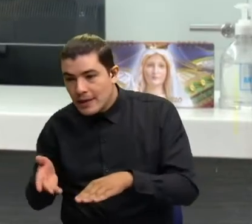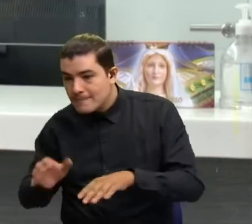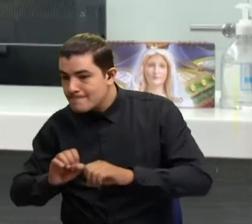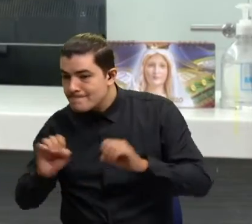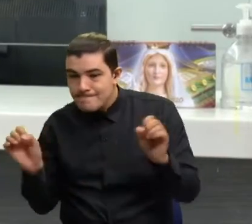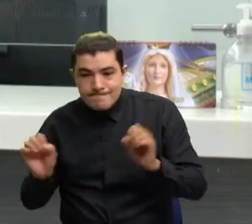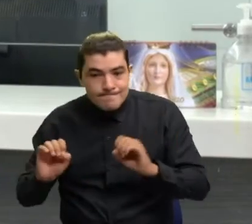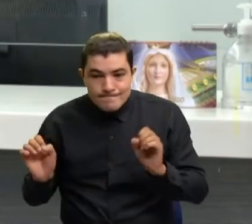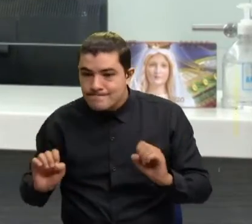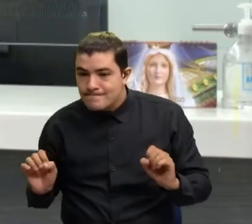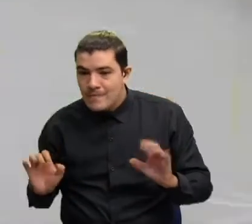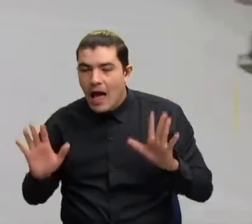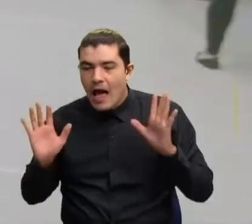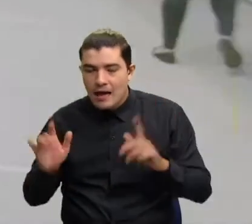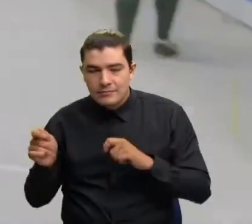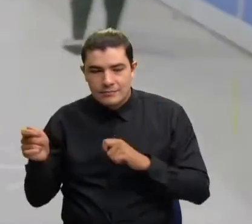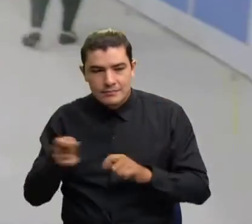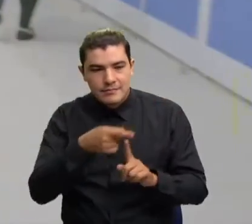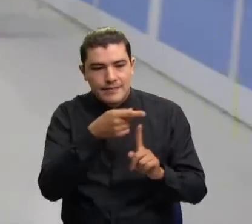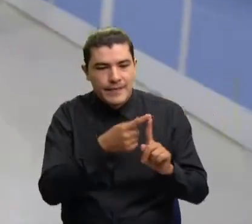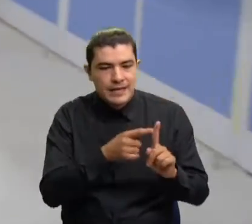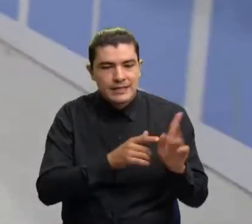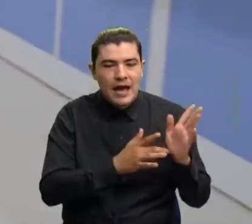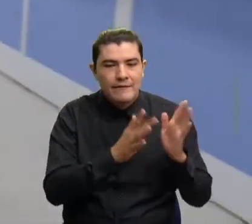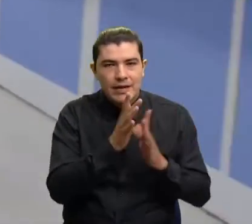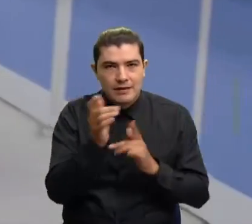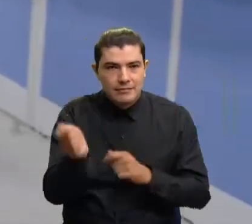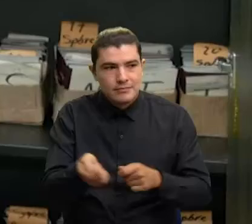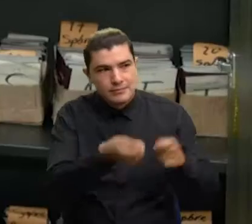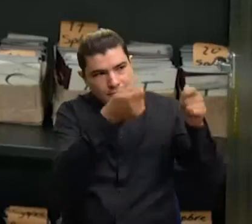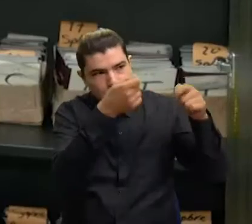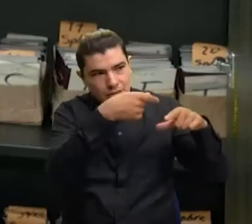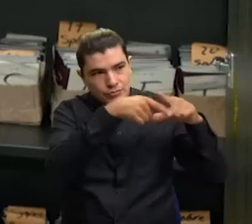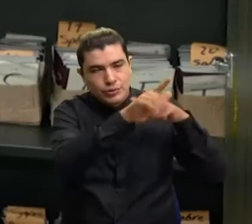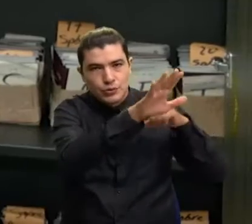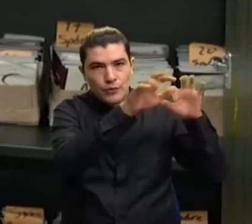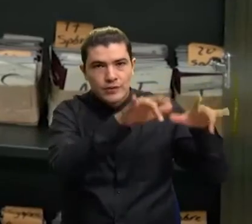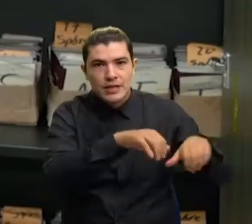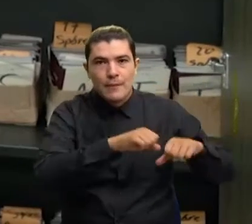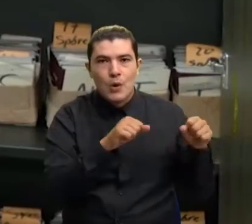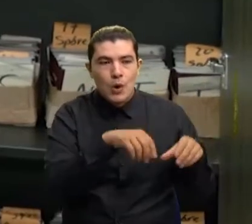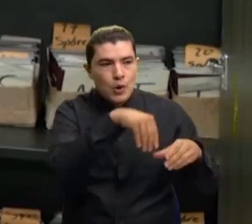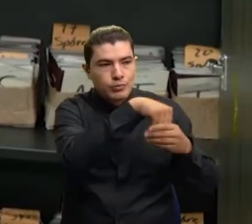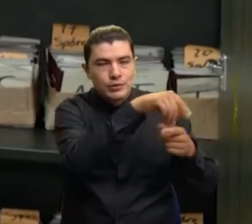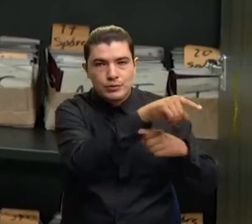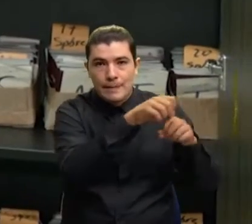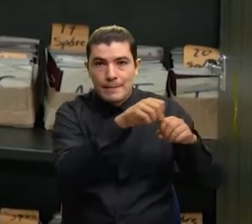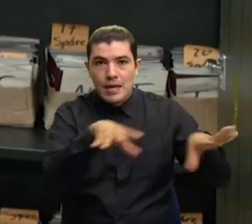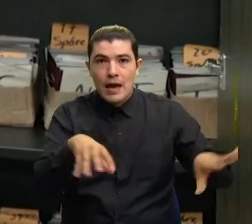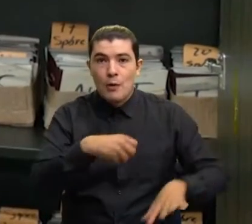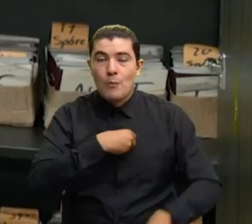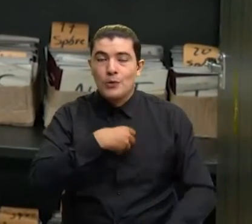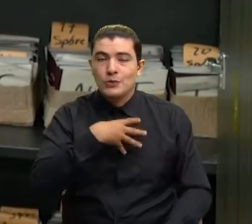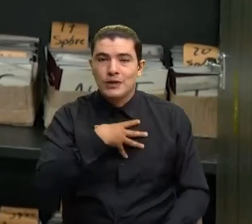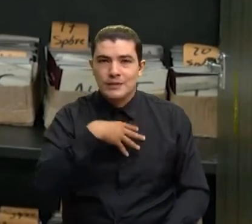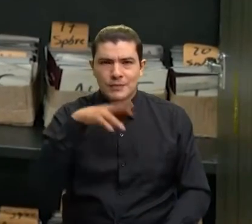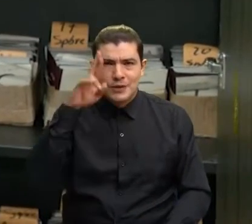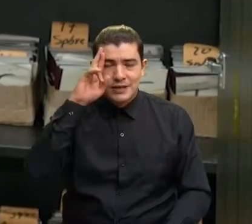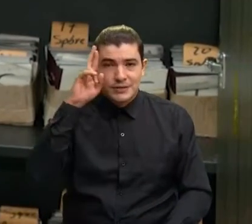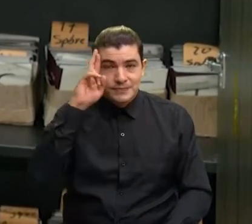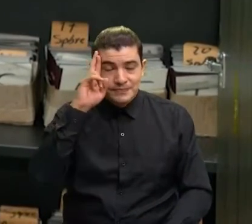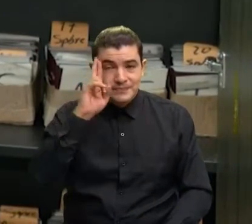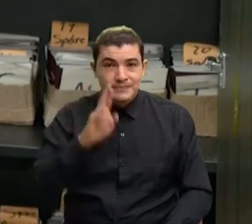ya estos se van a regresar para Bogotá, para la Cancillería. La coordinadora de pasaportes ha indicado que después del día